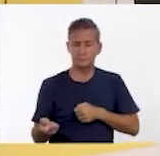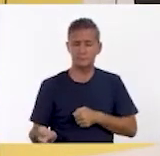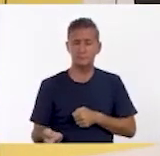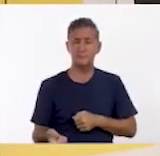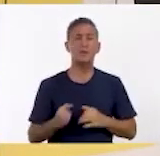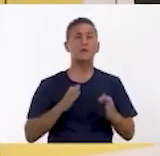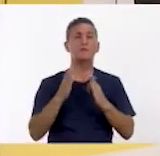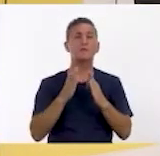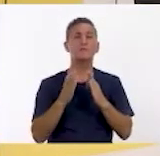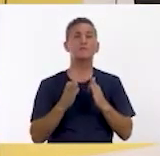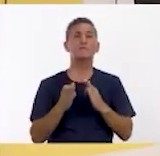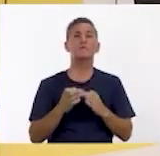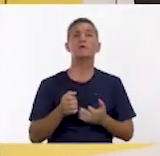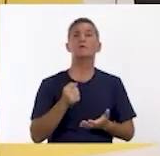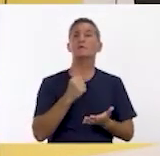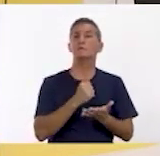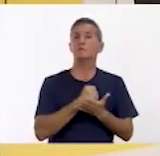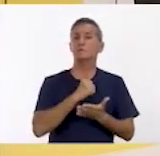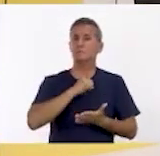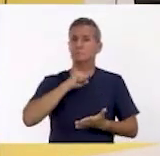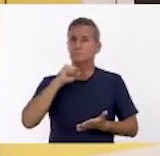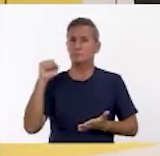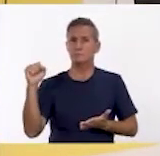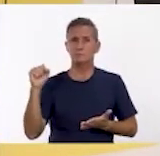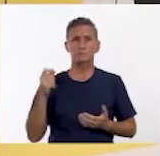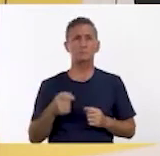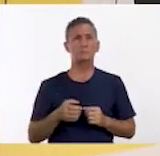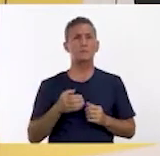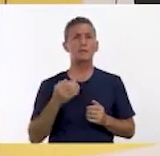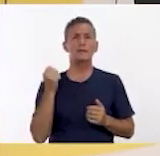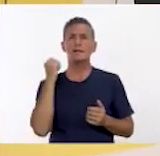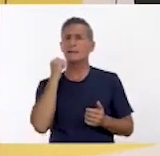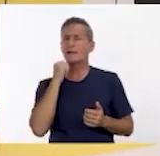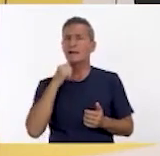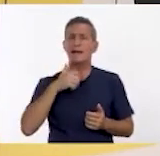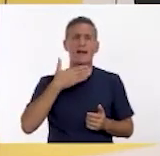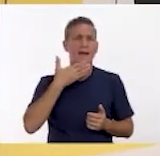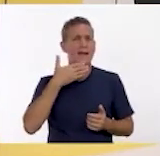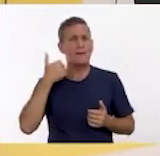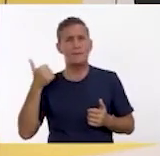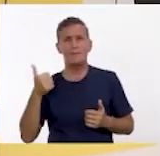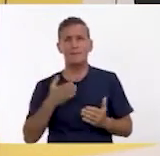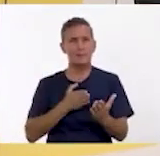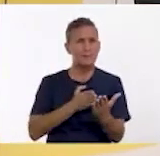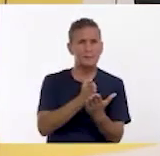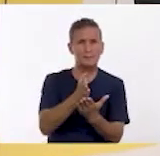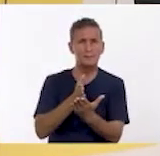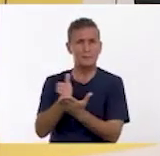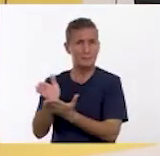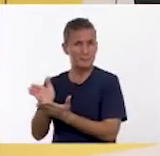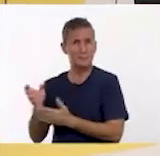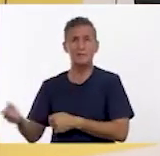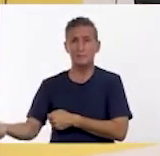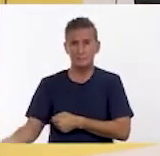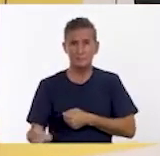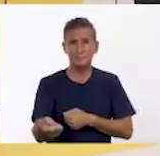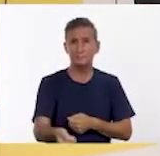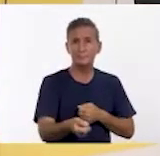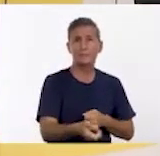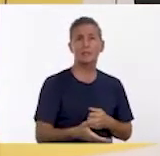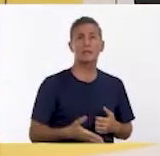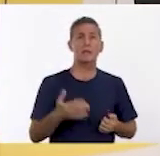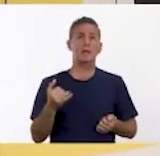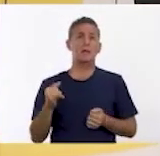aplicar las mejores vías, las mejores técnicas en la agricultura. y por eso se plantea una